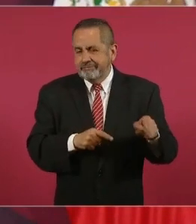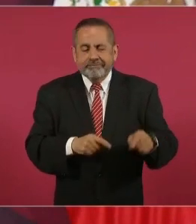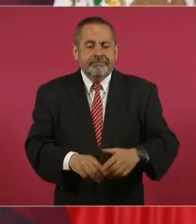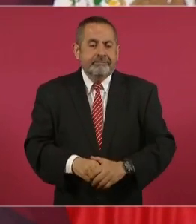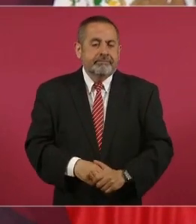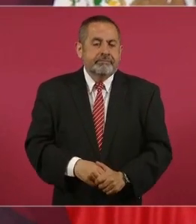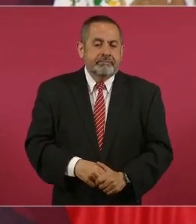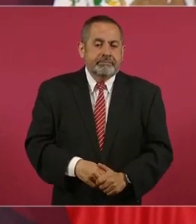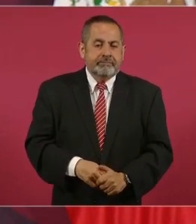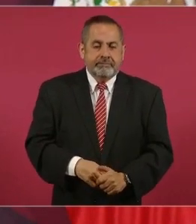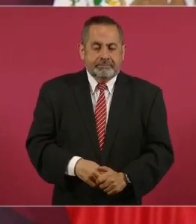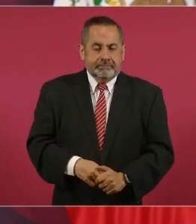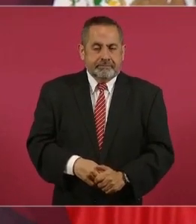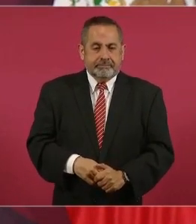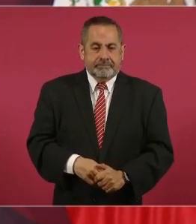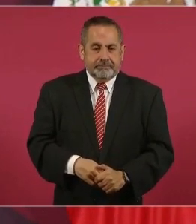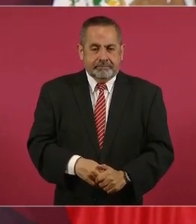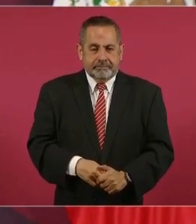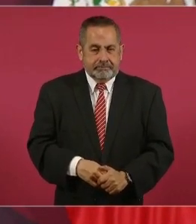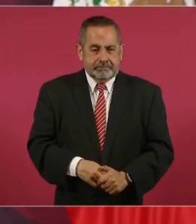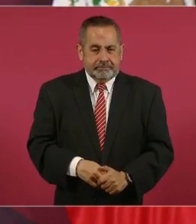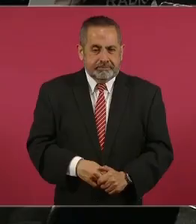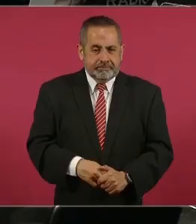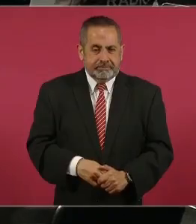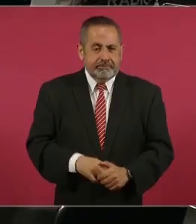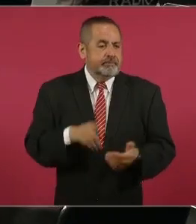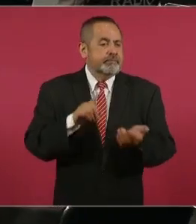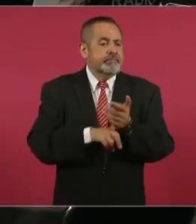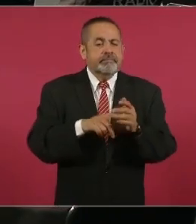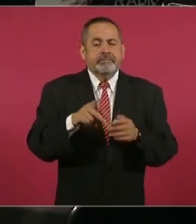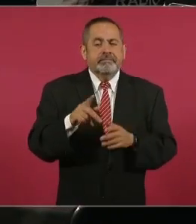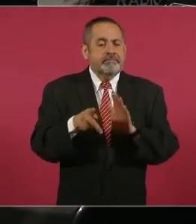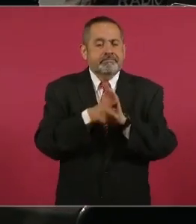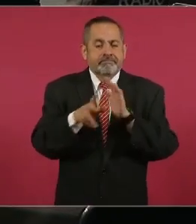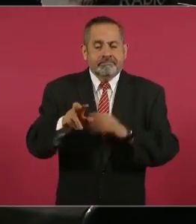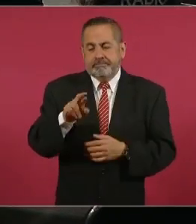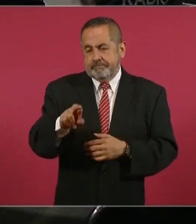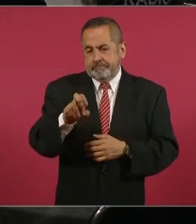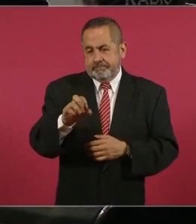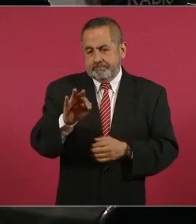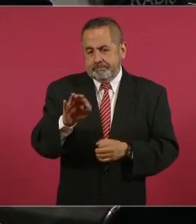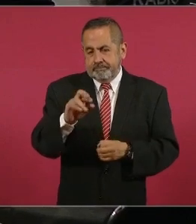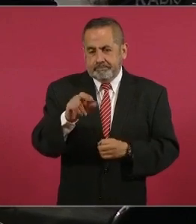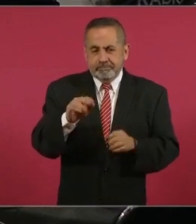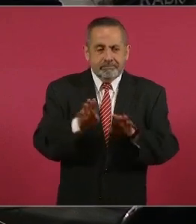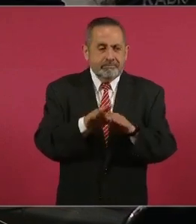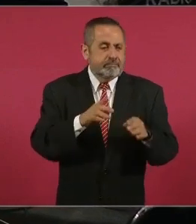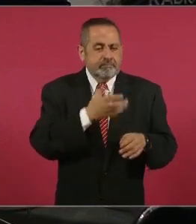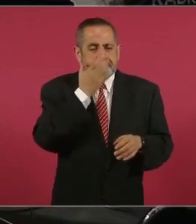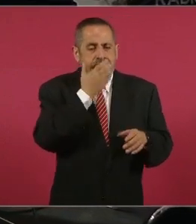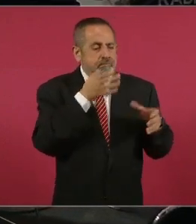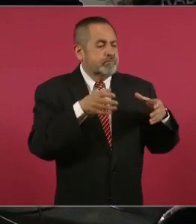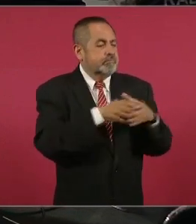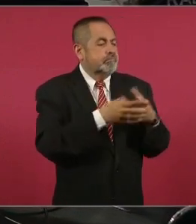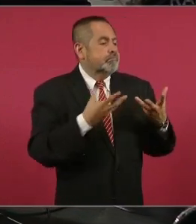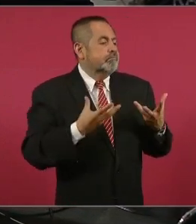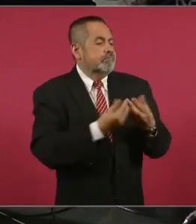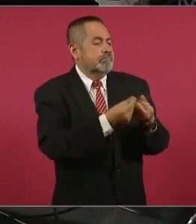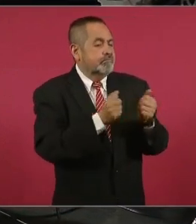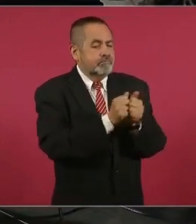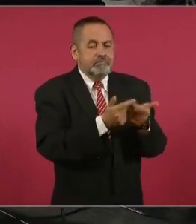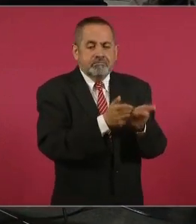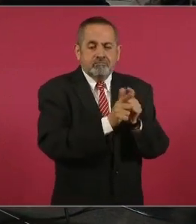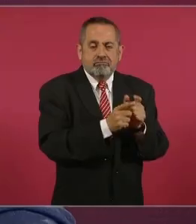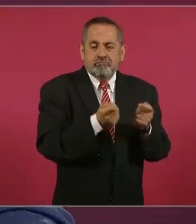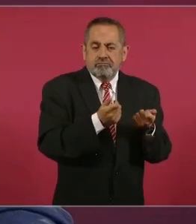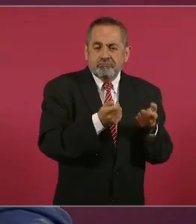porque es un periódico de los conservadores, de las minorías,